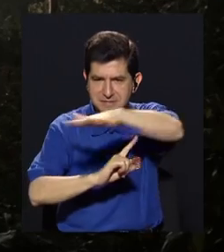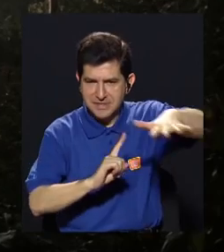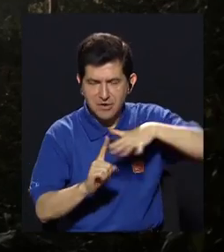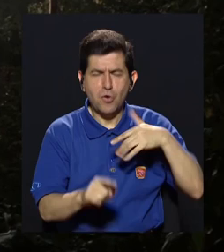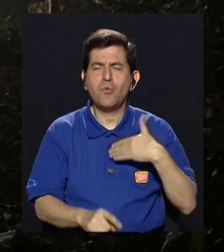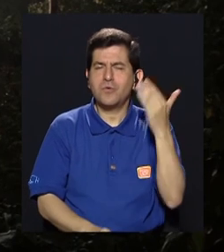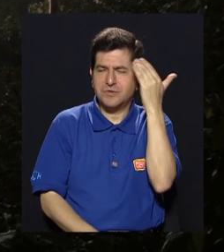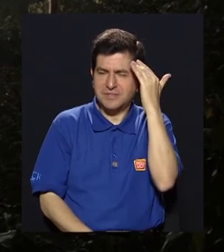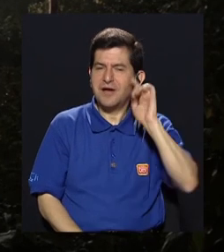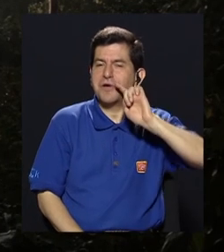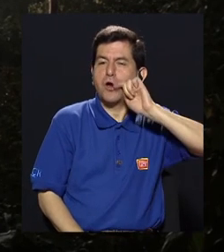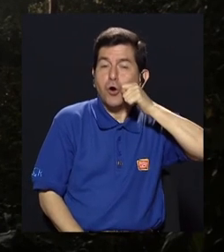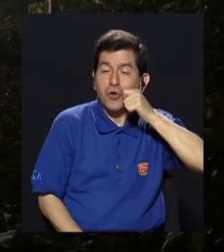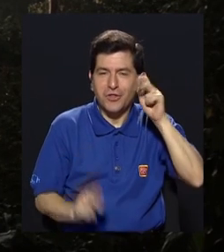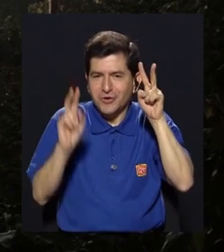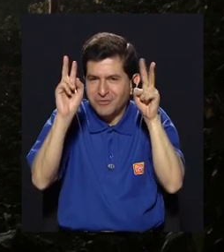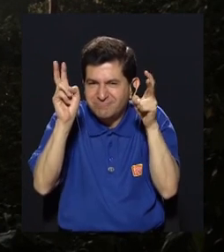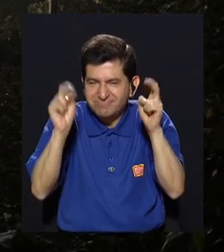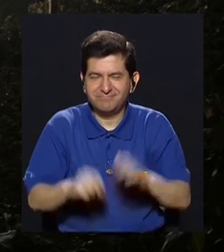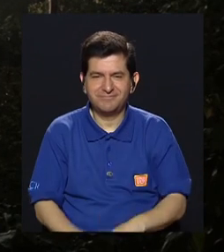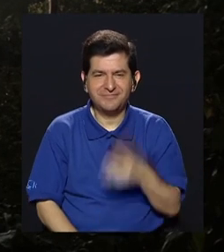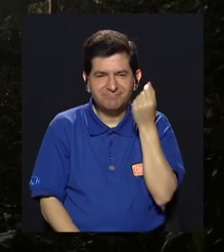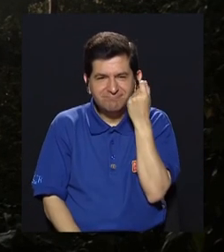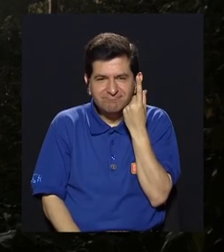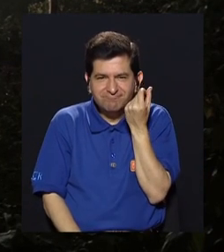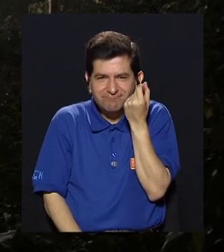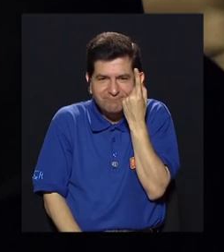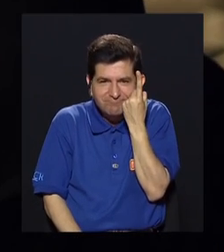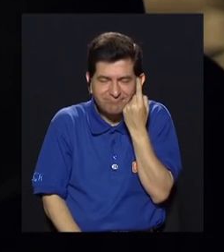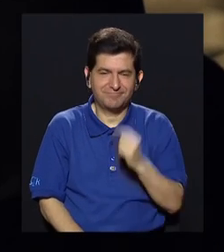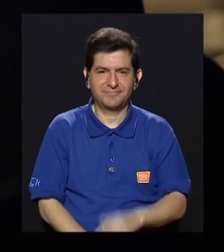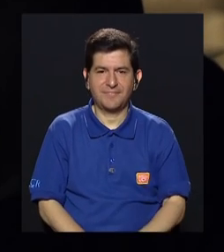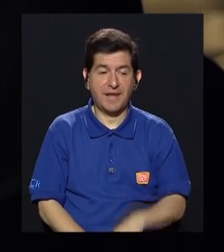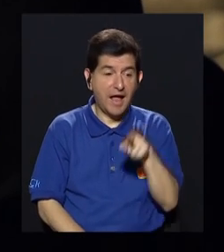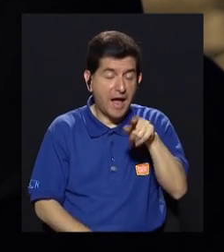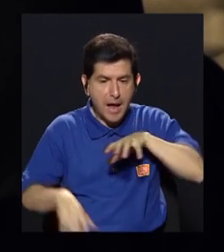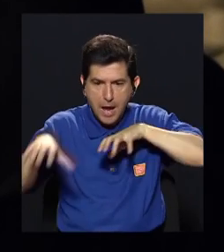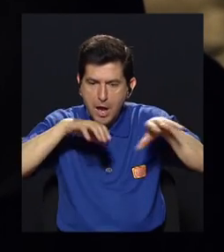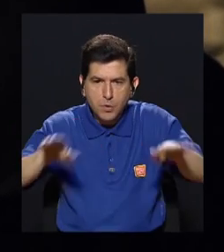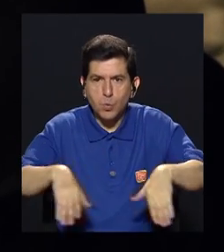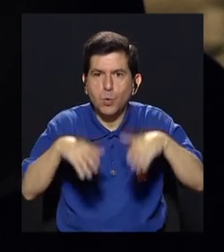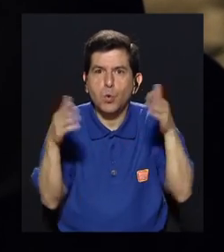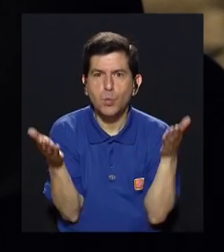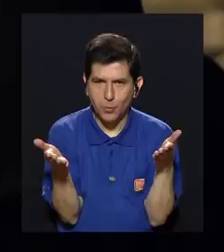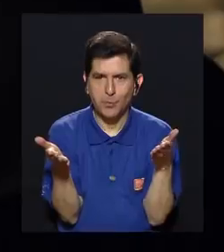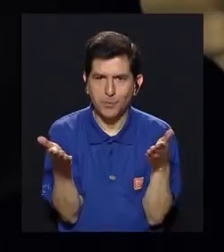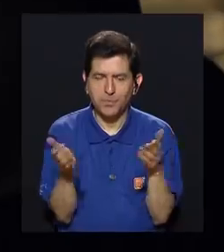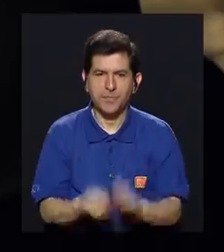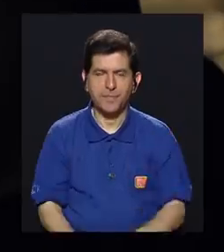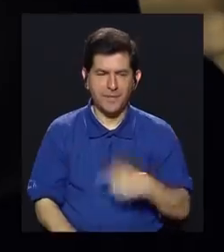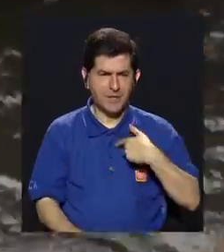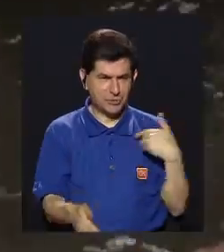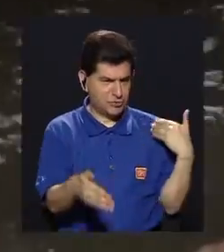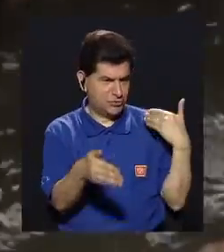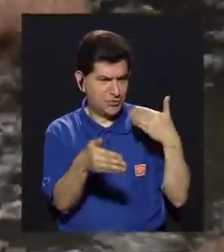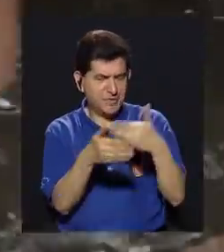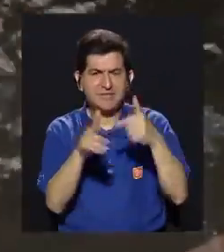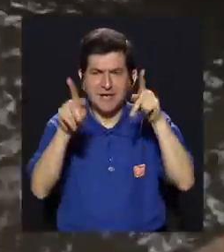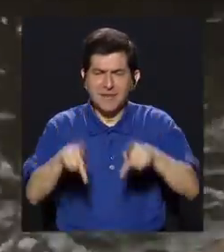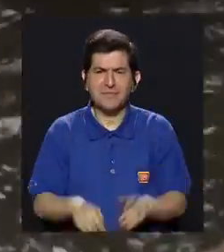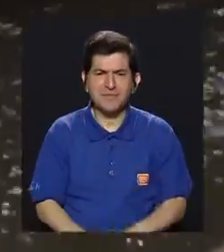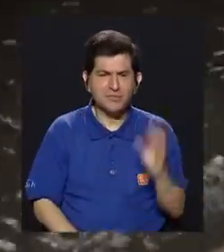entender los códigos de ahí uno empieza a entender cómo se mueven las cosas y cuando yo me acerqué a los